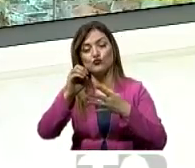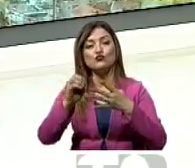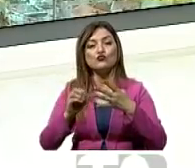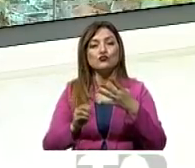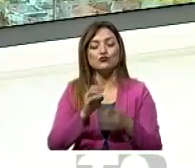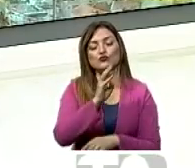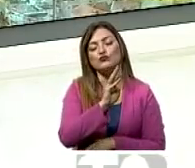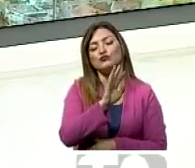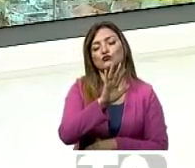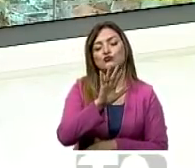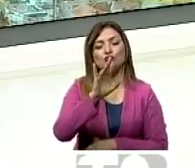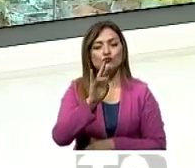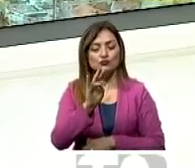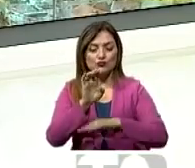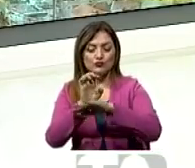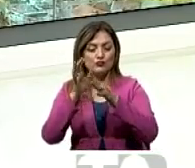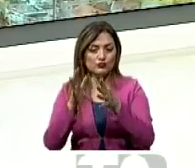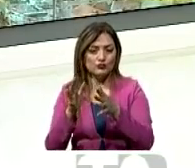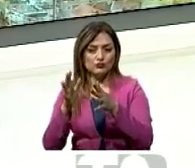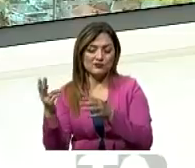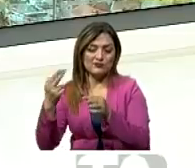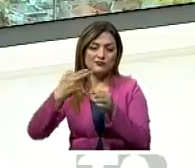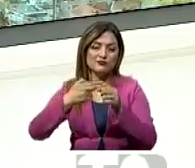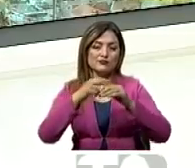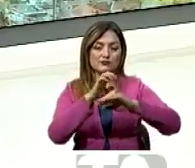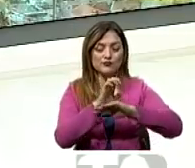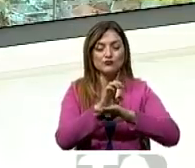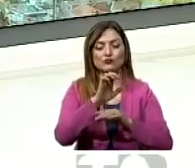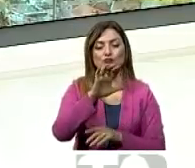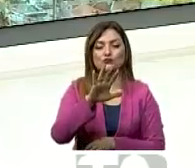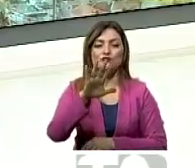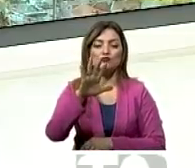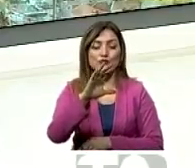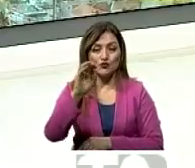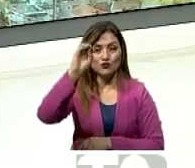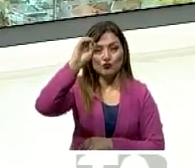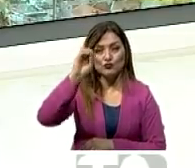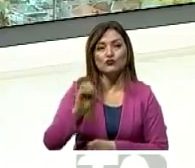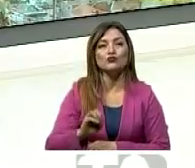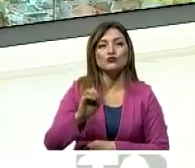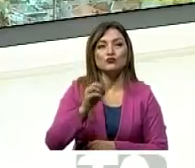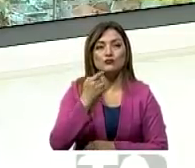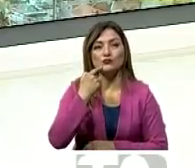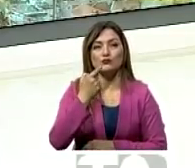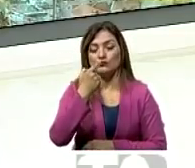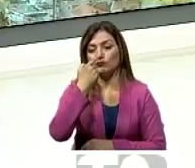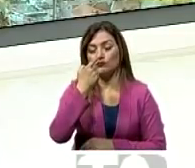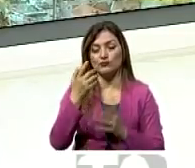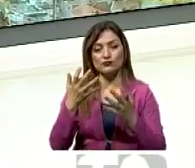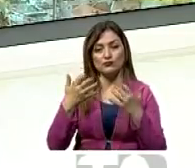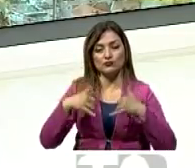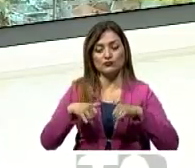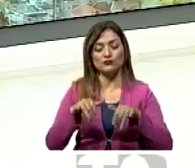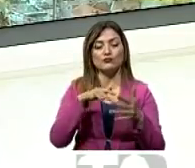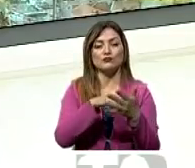los 657 ecuatorianos que regresaron al país, solo el 55% ha manifestado su interés de continuar